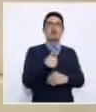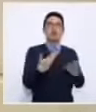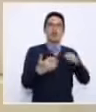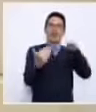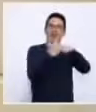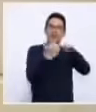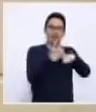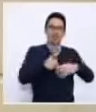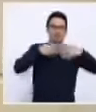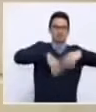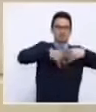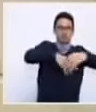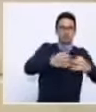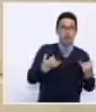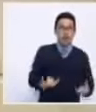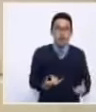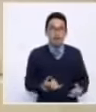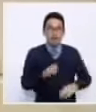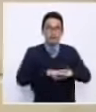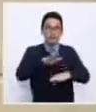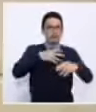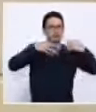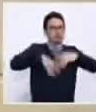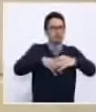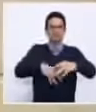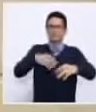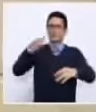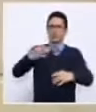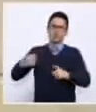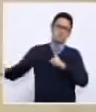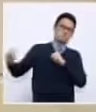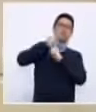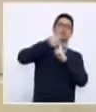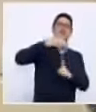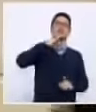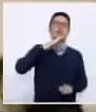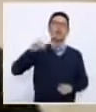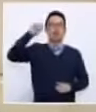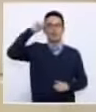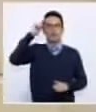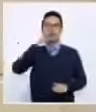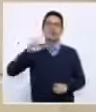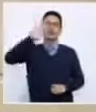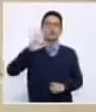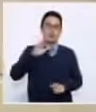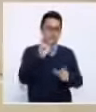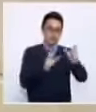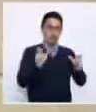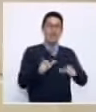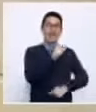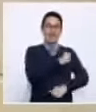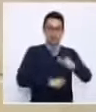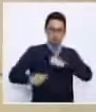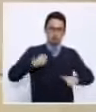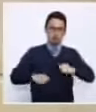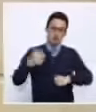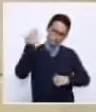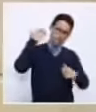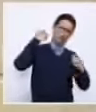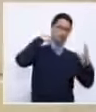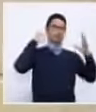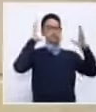del país. Hoy fuimos, como siempre, atropellados por el gobierno nacional. Hubo muchos heridos,